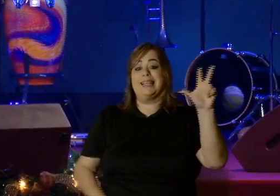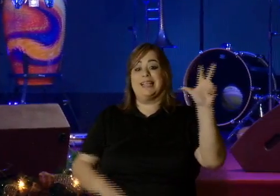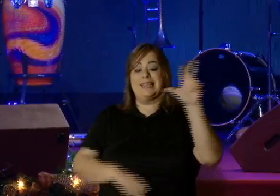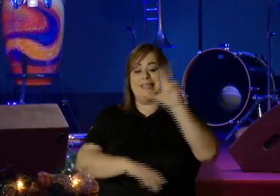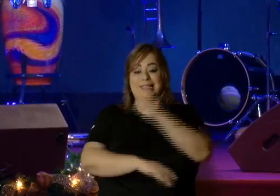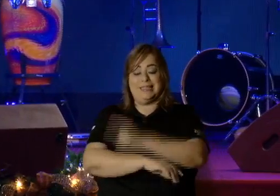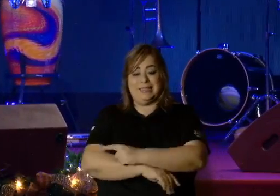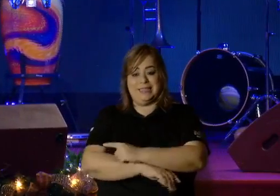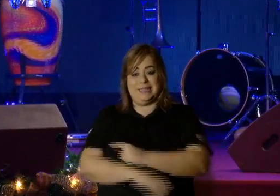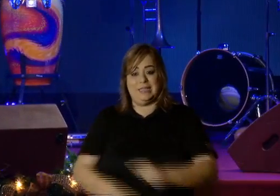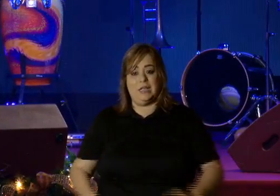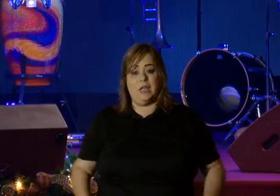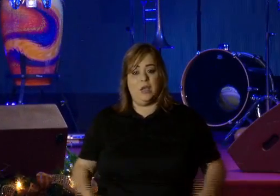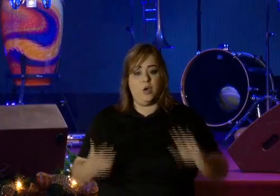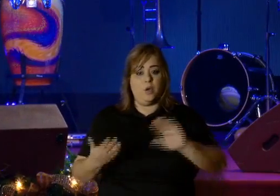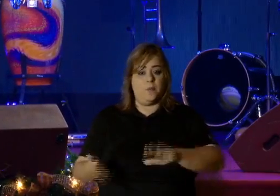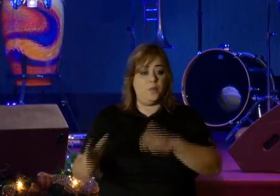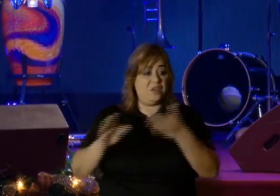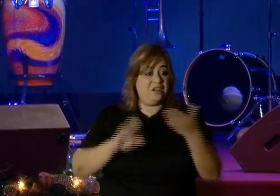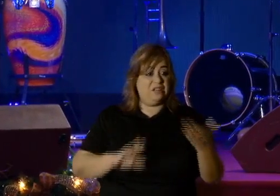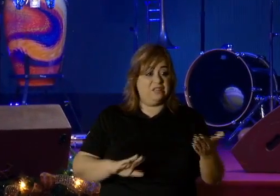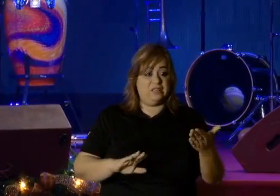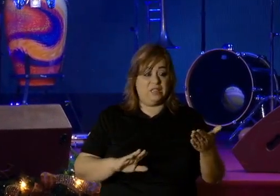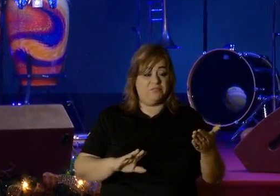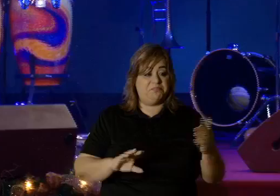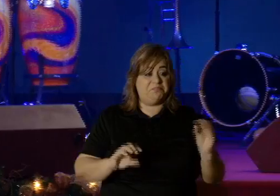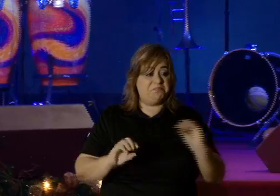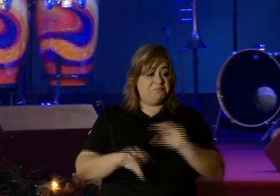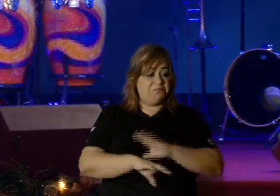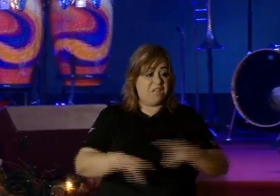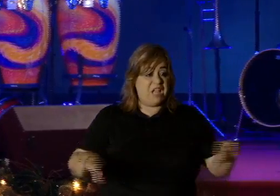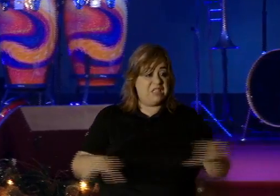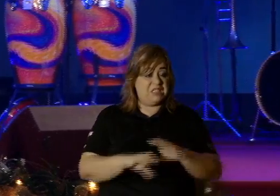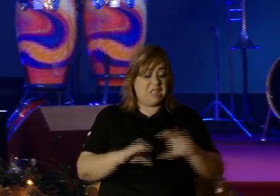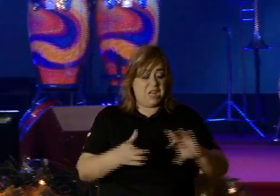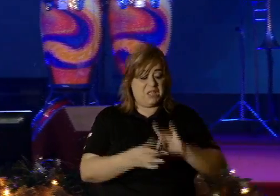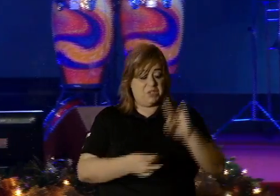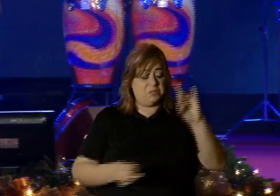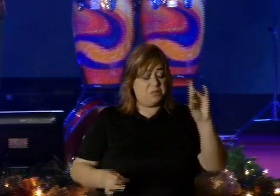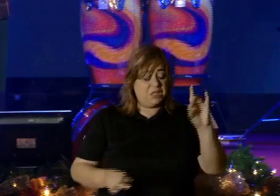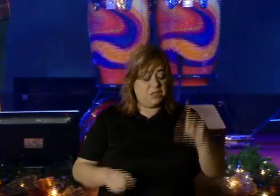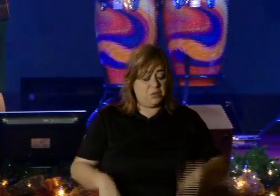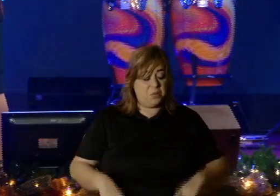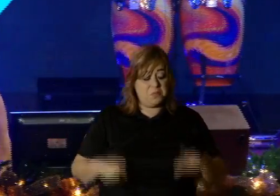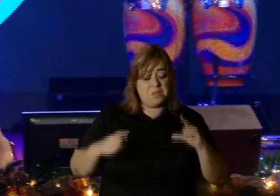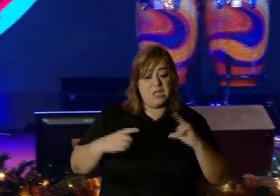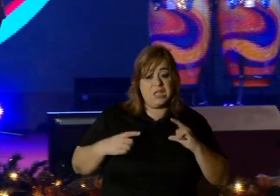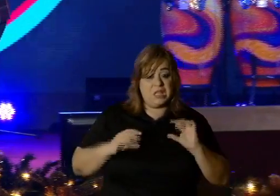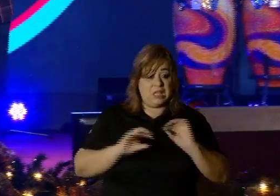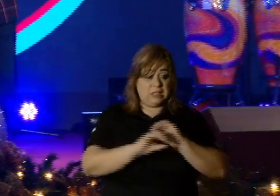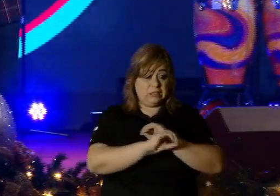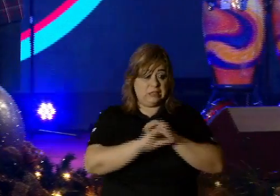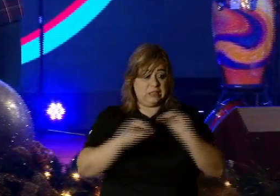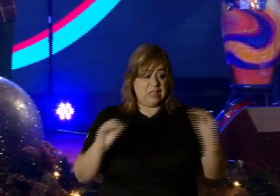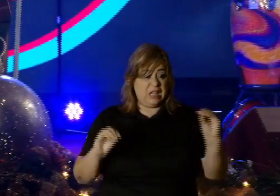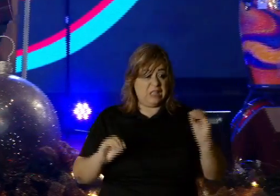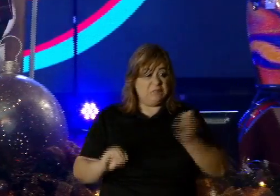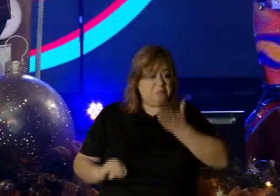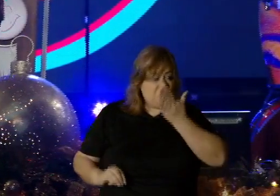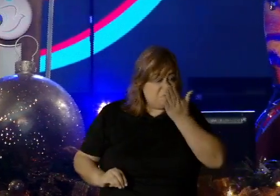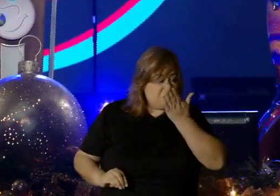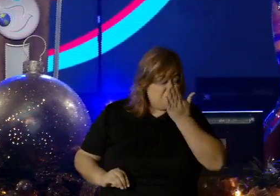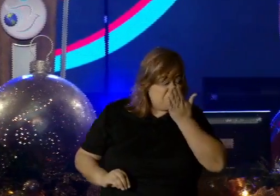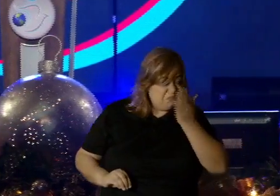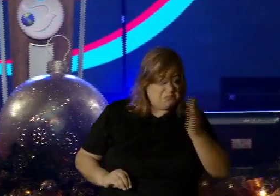persona estar muerta, ya no quedaba nada que hacer, no había espíritu, no había vida, empezó a podrirse, a